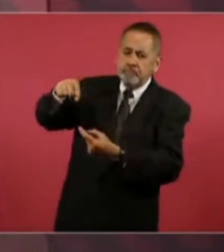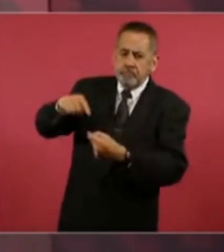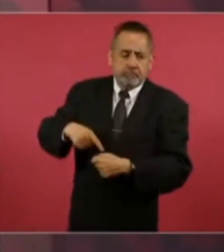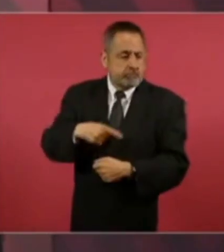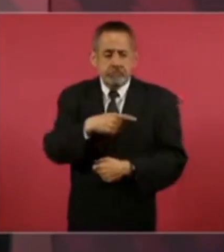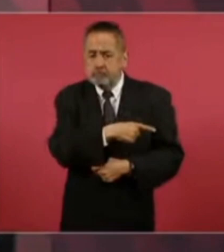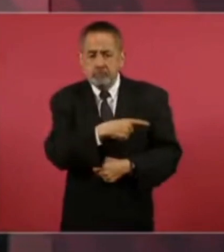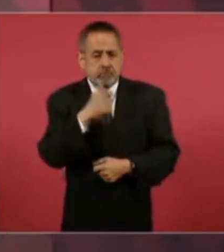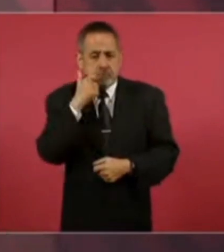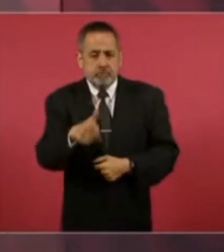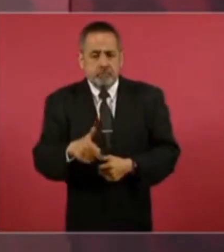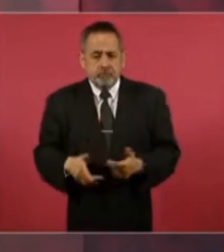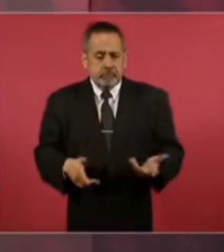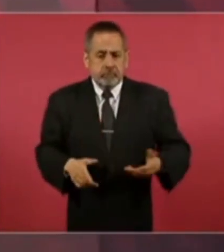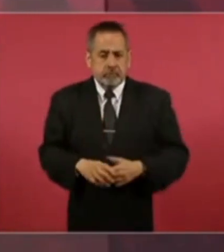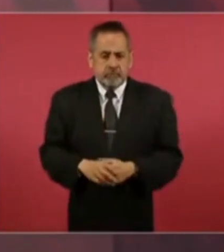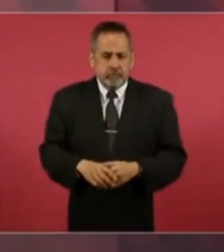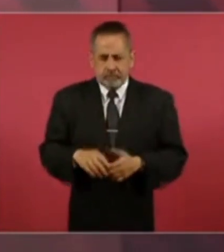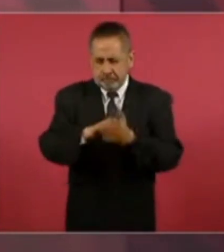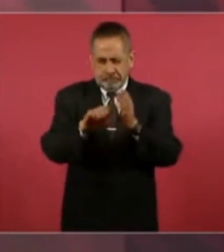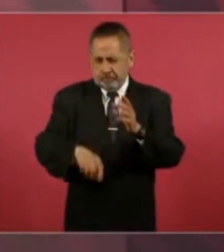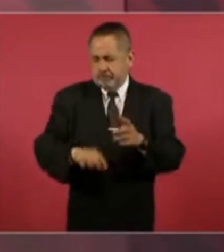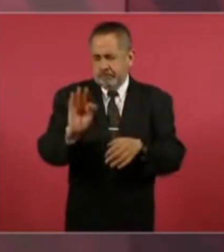van hoy